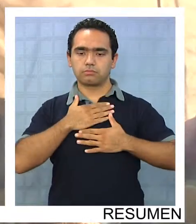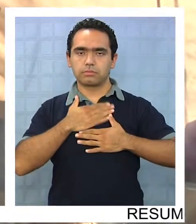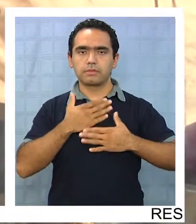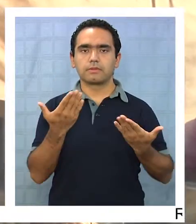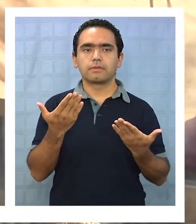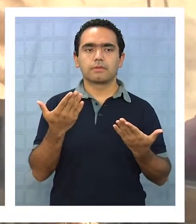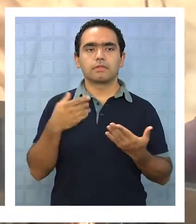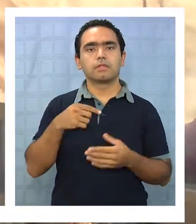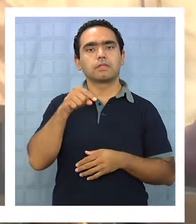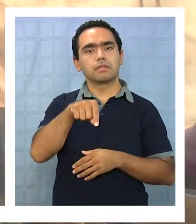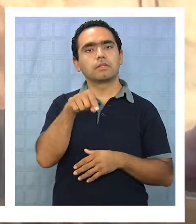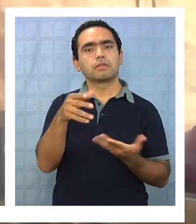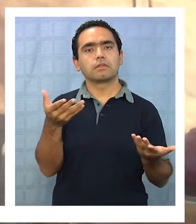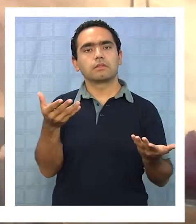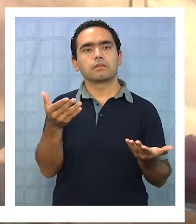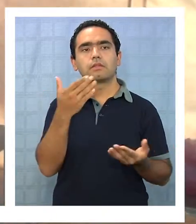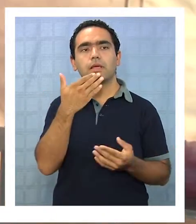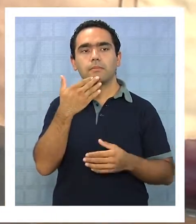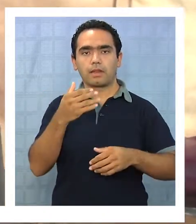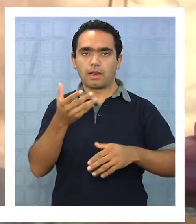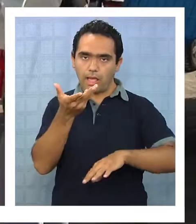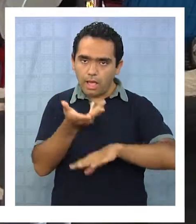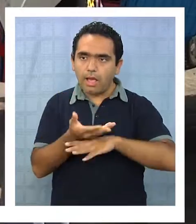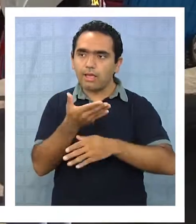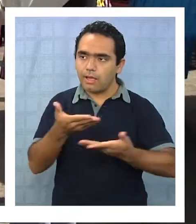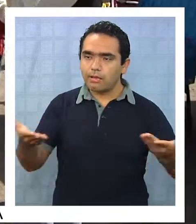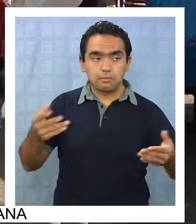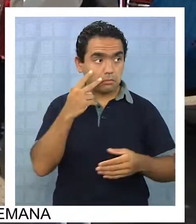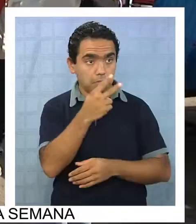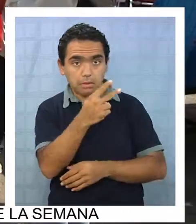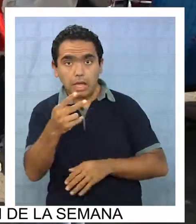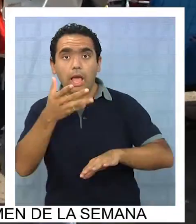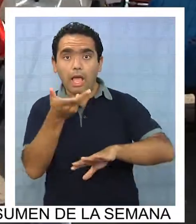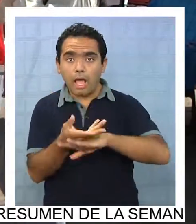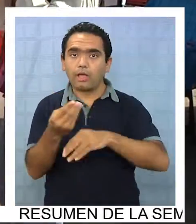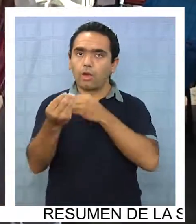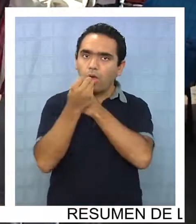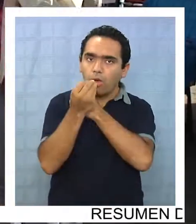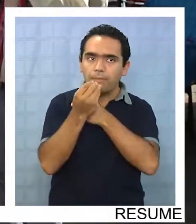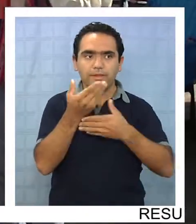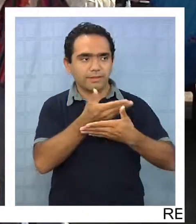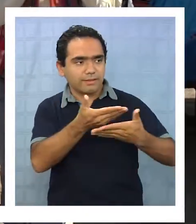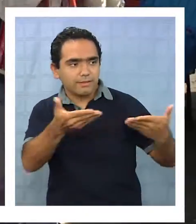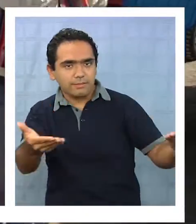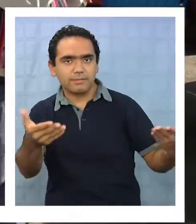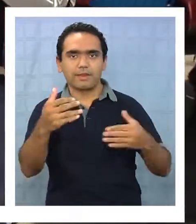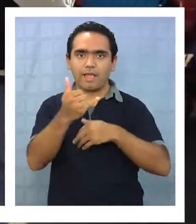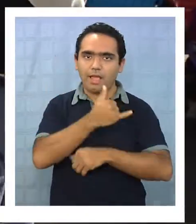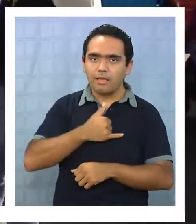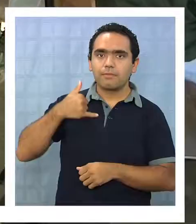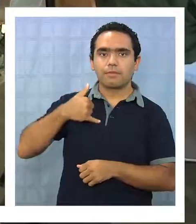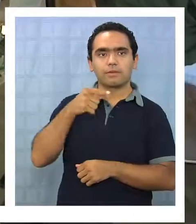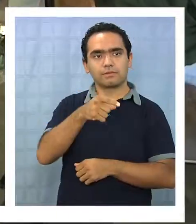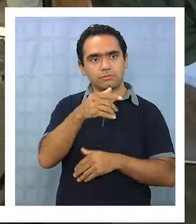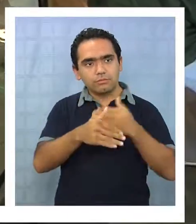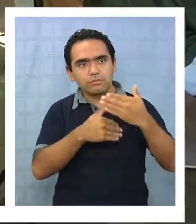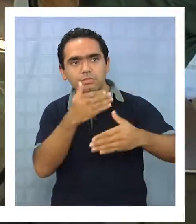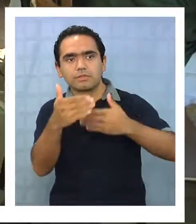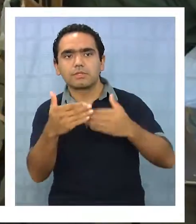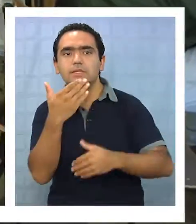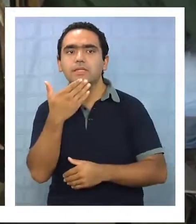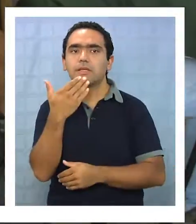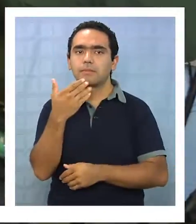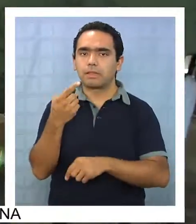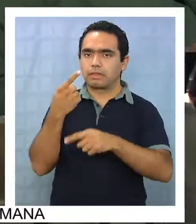digamos, unos módulos de gastronomía, eso ya es un proceso, es un avance, de la misma manera tenemos un conjunto